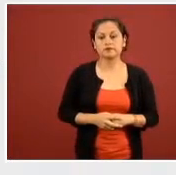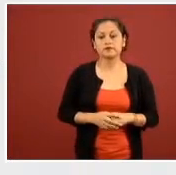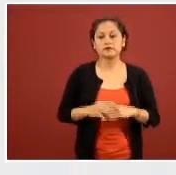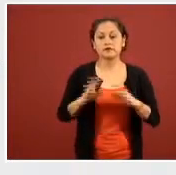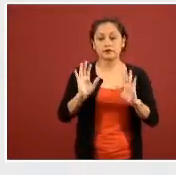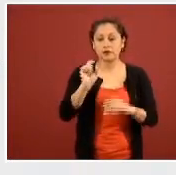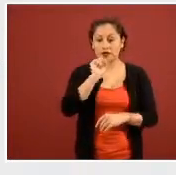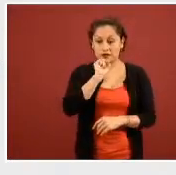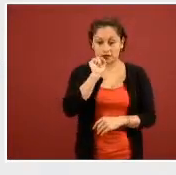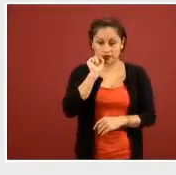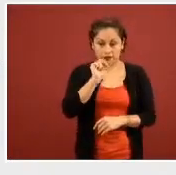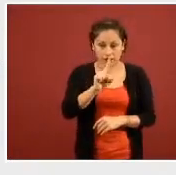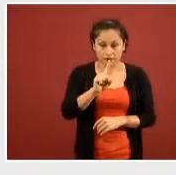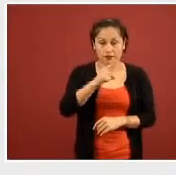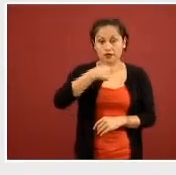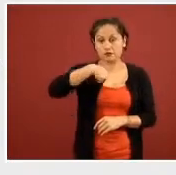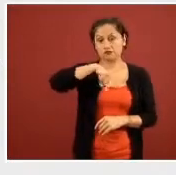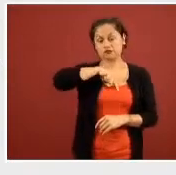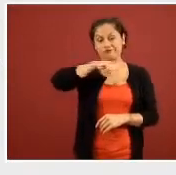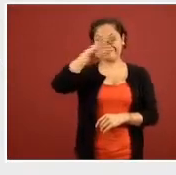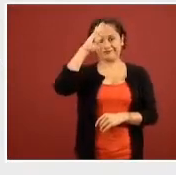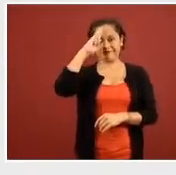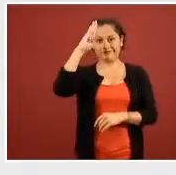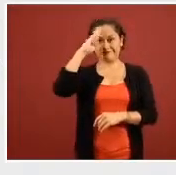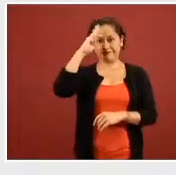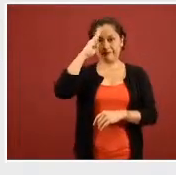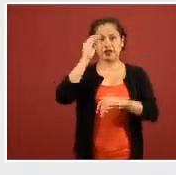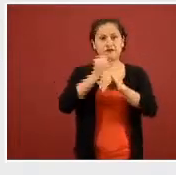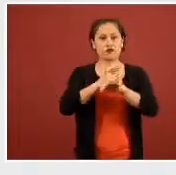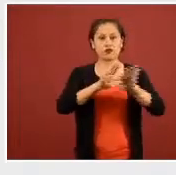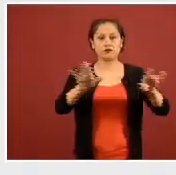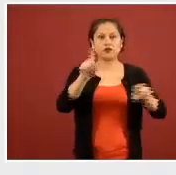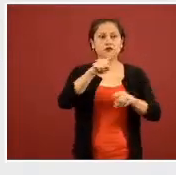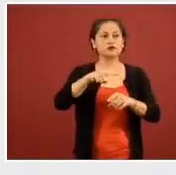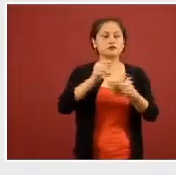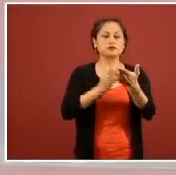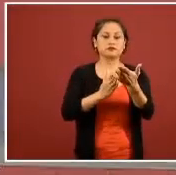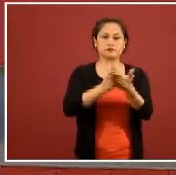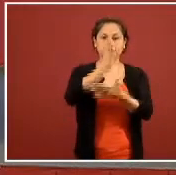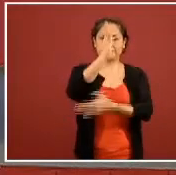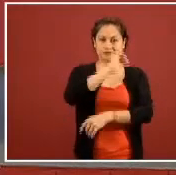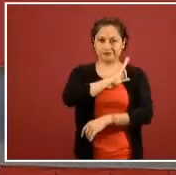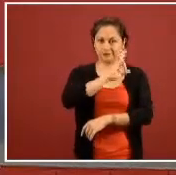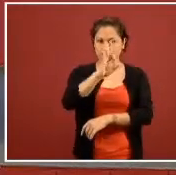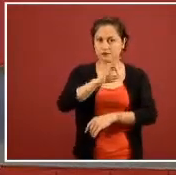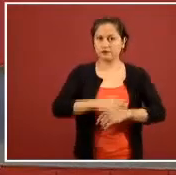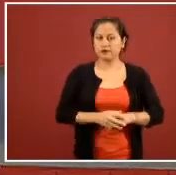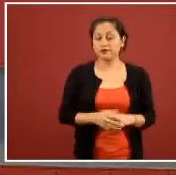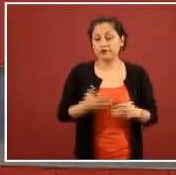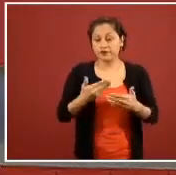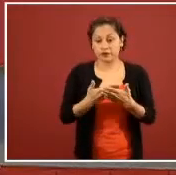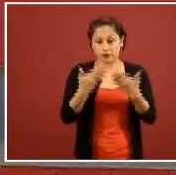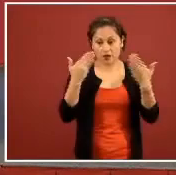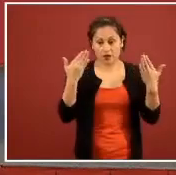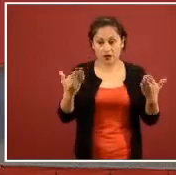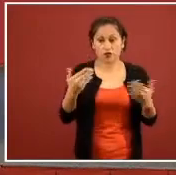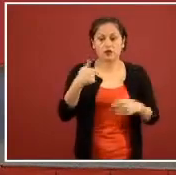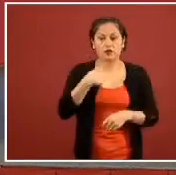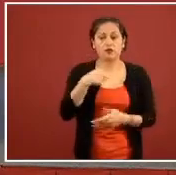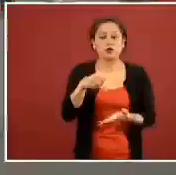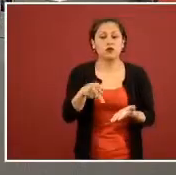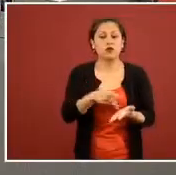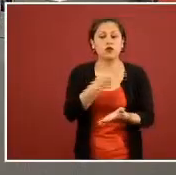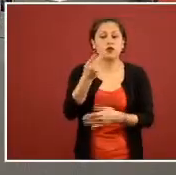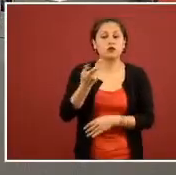creemos que esta información es más accesible. Ahora les pido de nuevo a